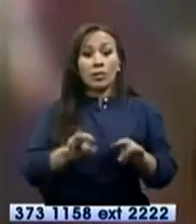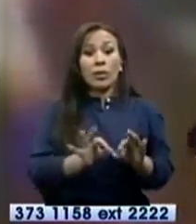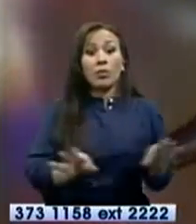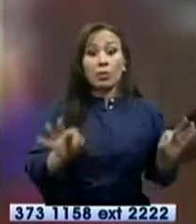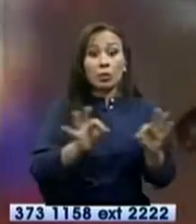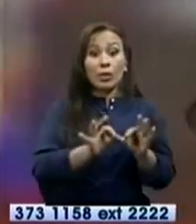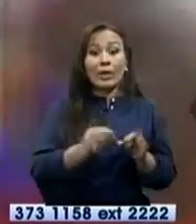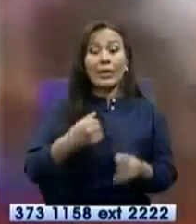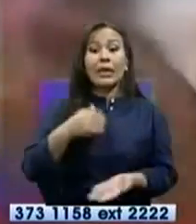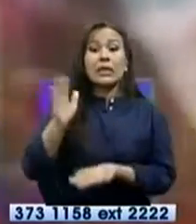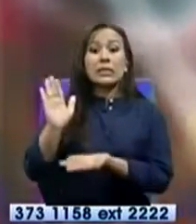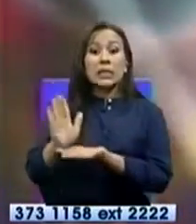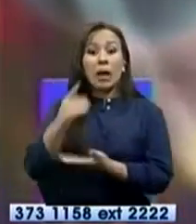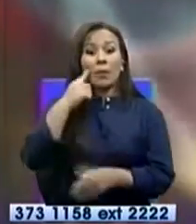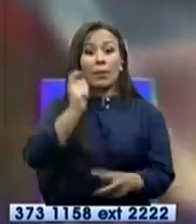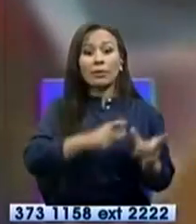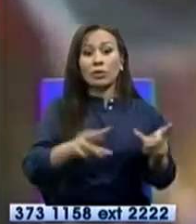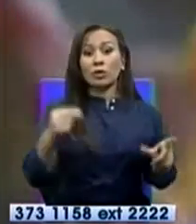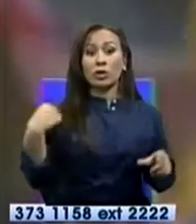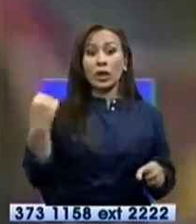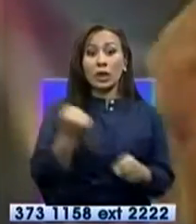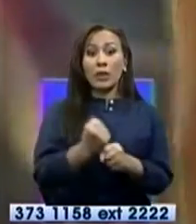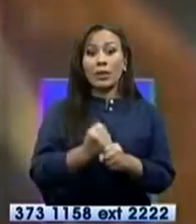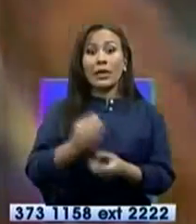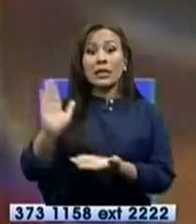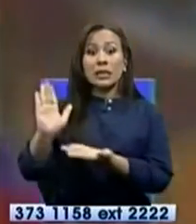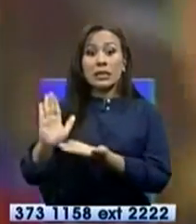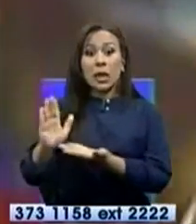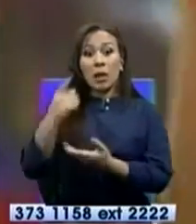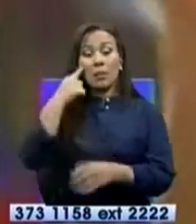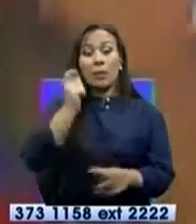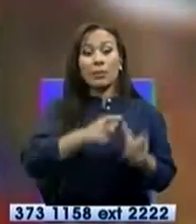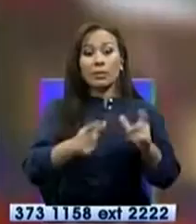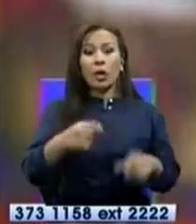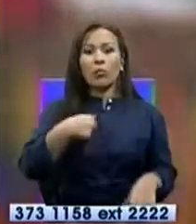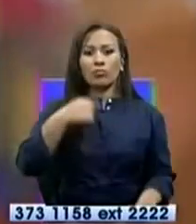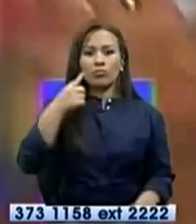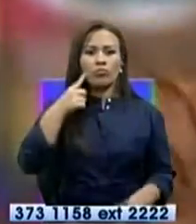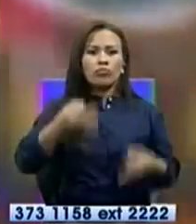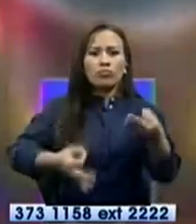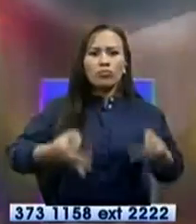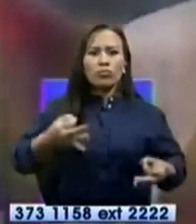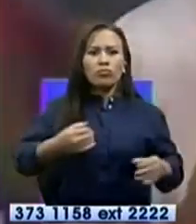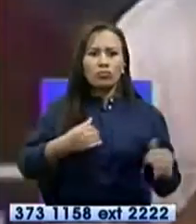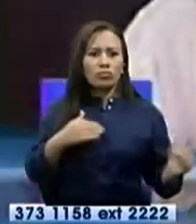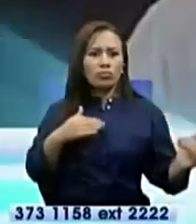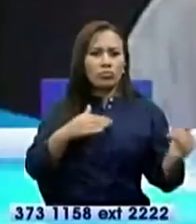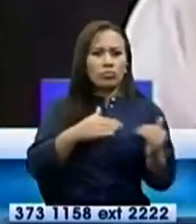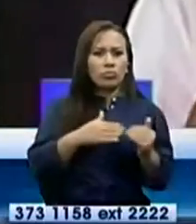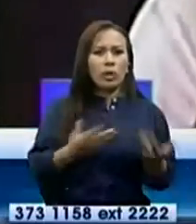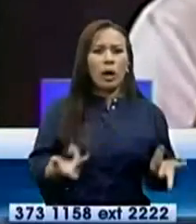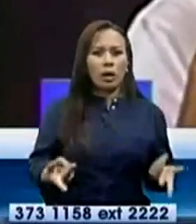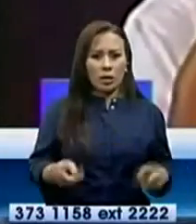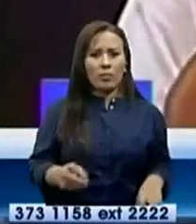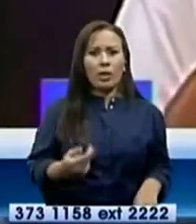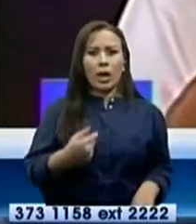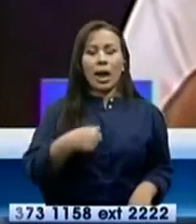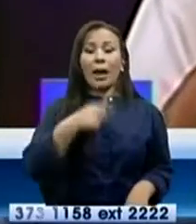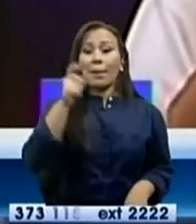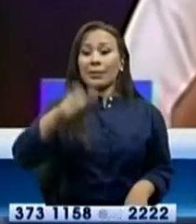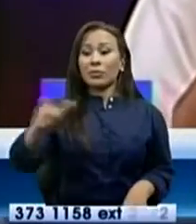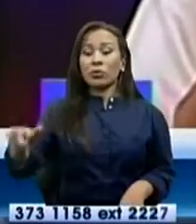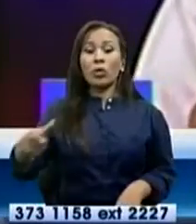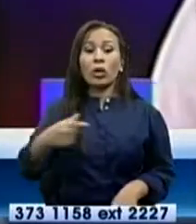fundamento el seguro de desempleo. Lo de seguro de desempleo es lo que se llama maximizar el mínimo, en teoría de la justicia, de John Rawls. Por supuesto que la cesantía es algo